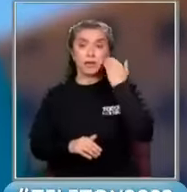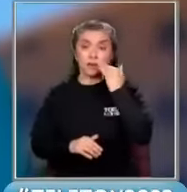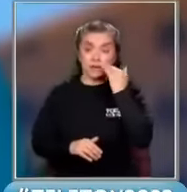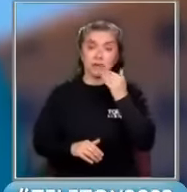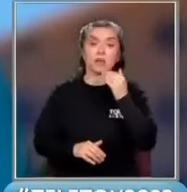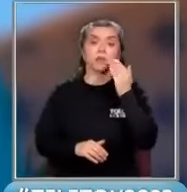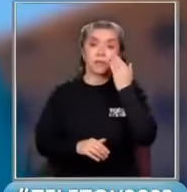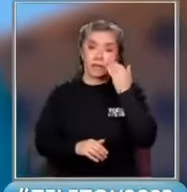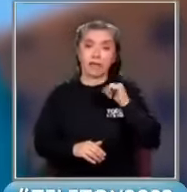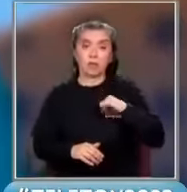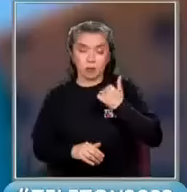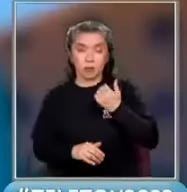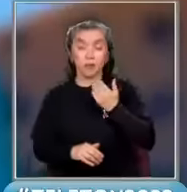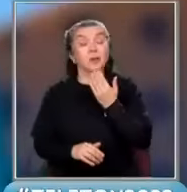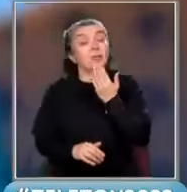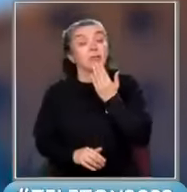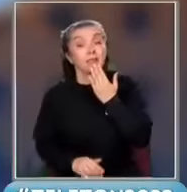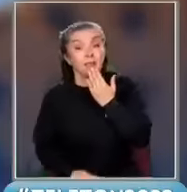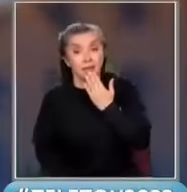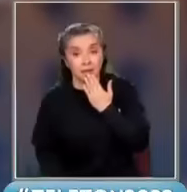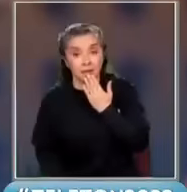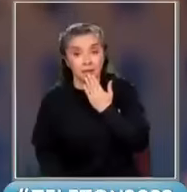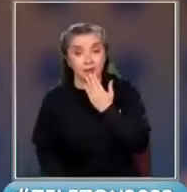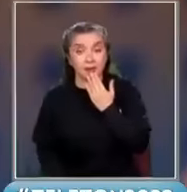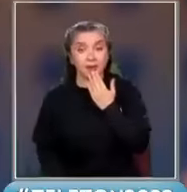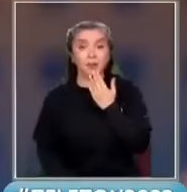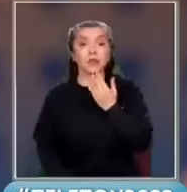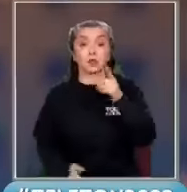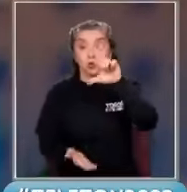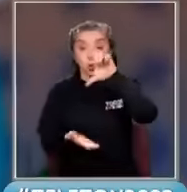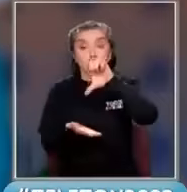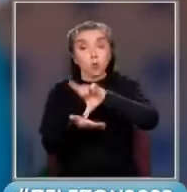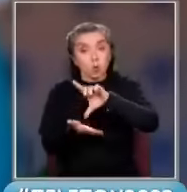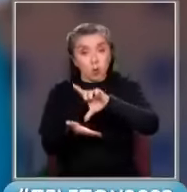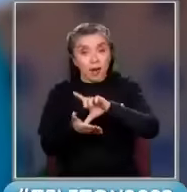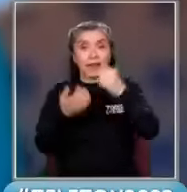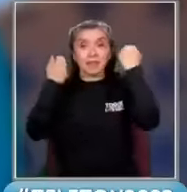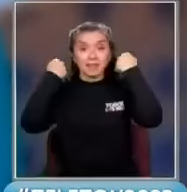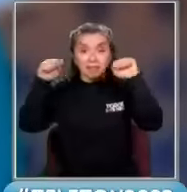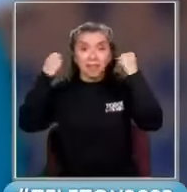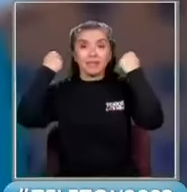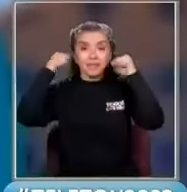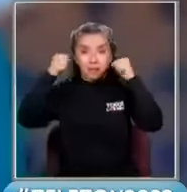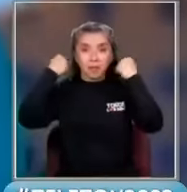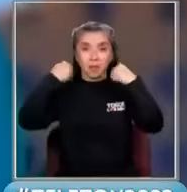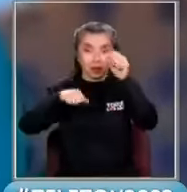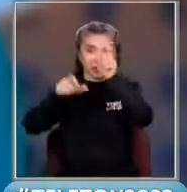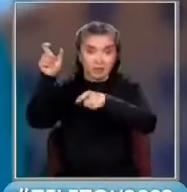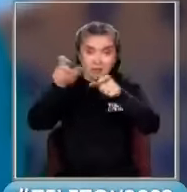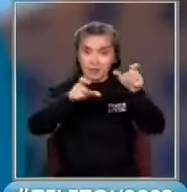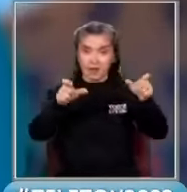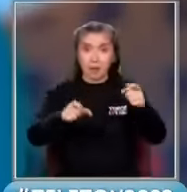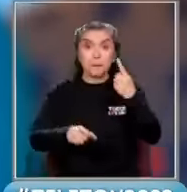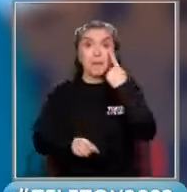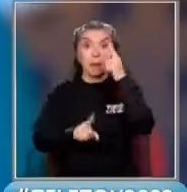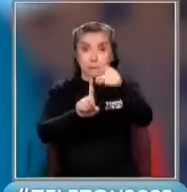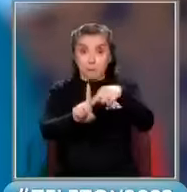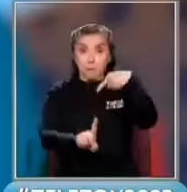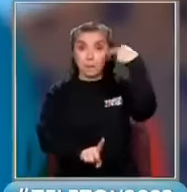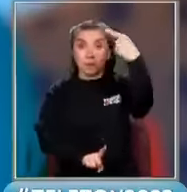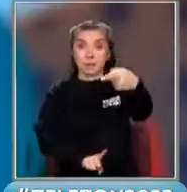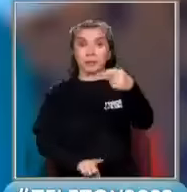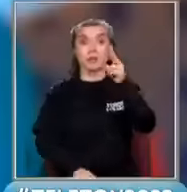sino también se ha convertido en un verdadero semillero de deportistas. Fíjense ustedes que el próximo